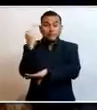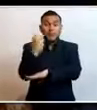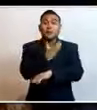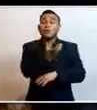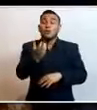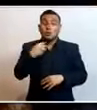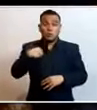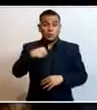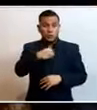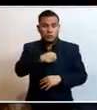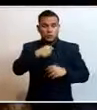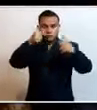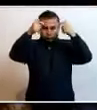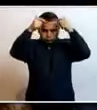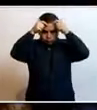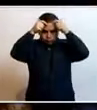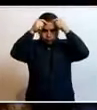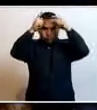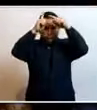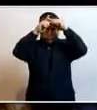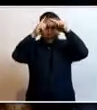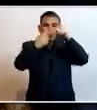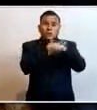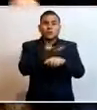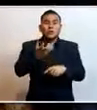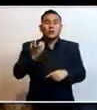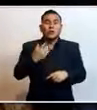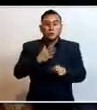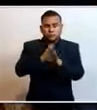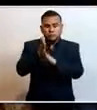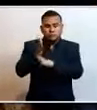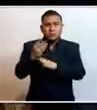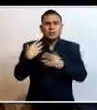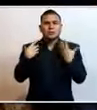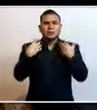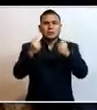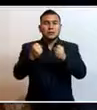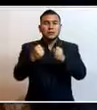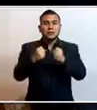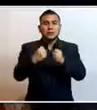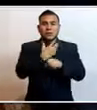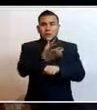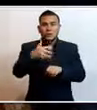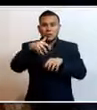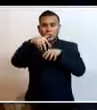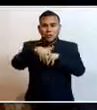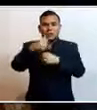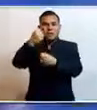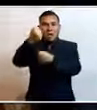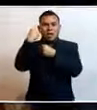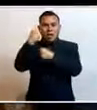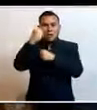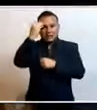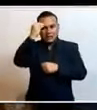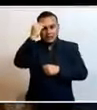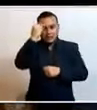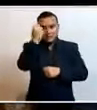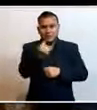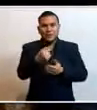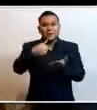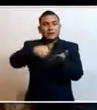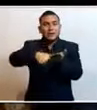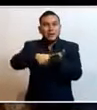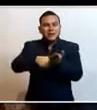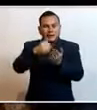nuestras enfermeras, nuestros trabajadores de la salud, los sindicatos saben que estamos en emergencia. Los mismos alcaldes saben que estamos